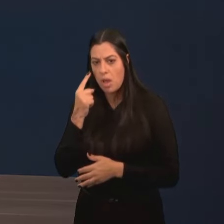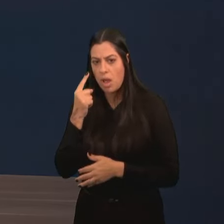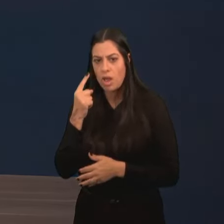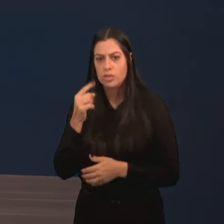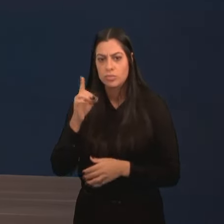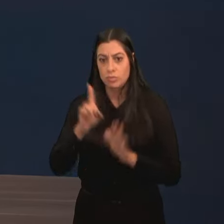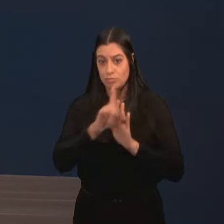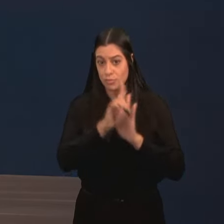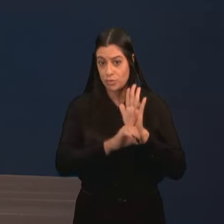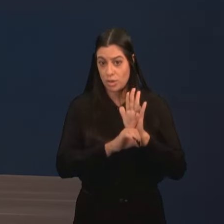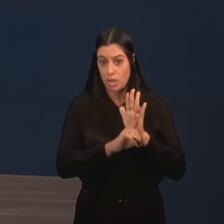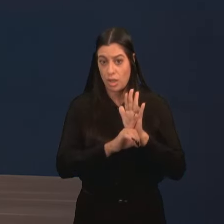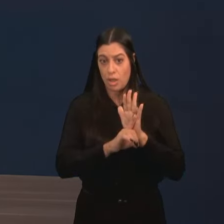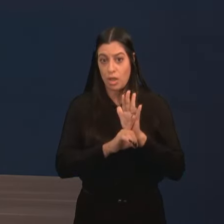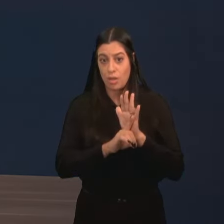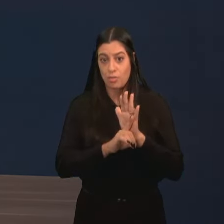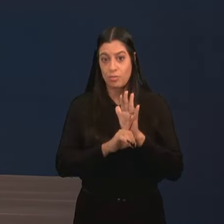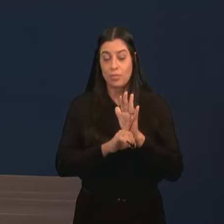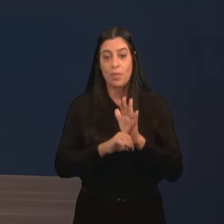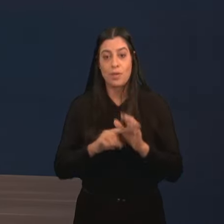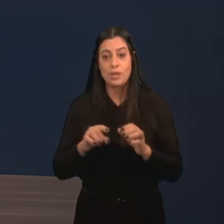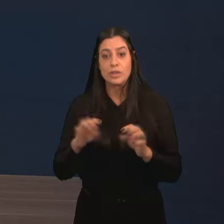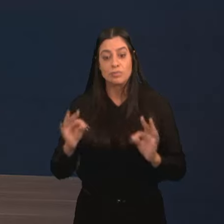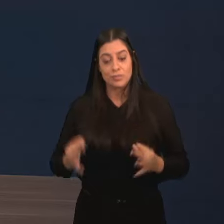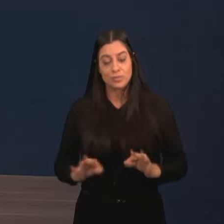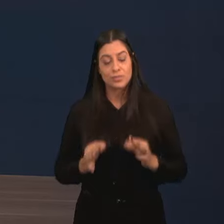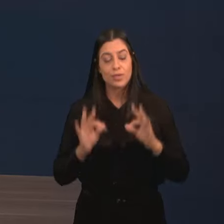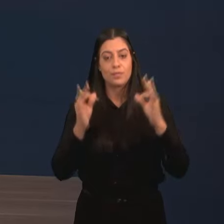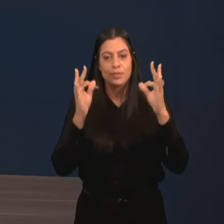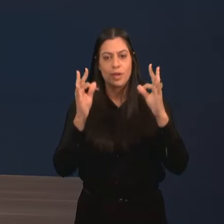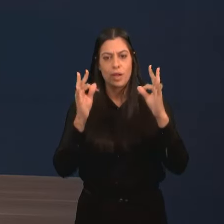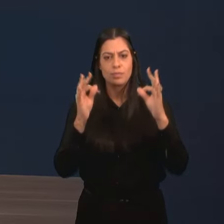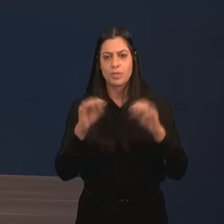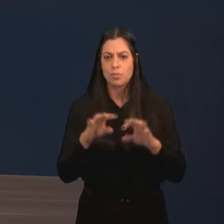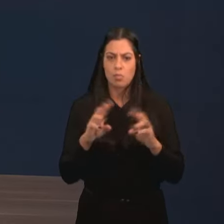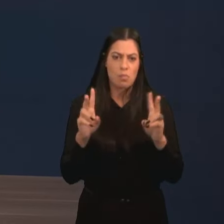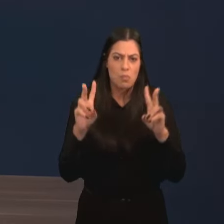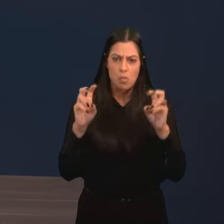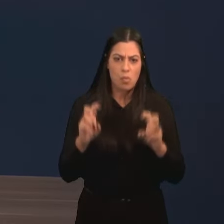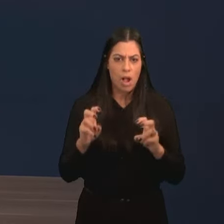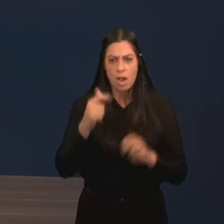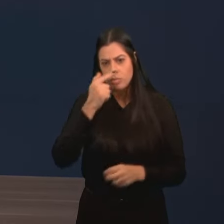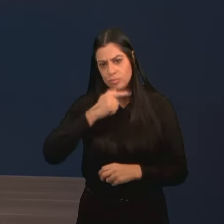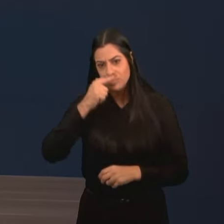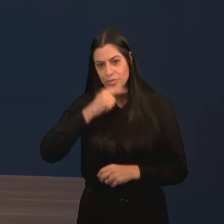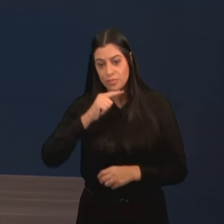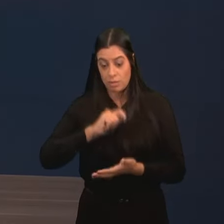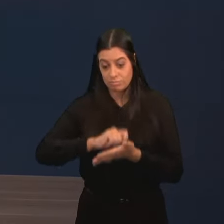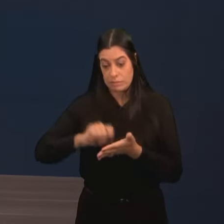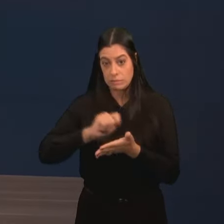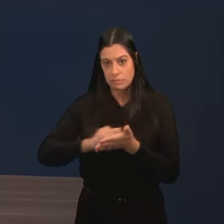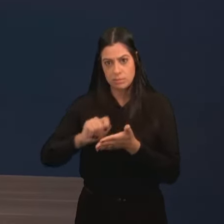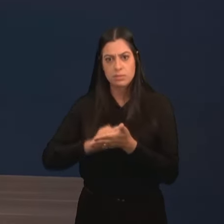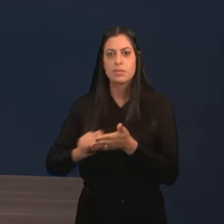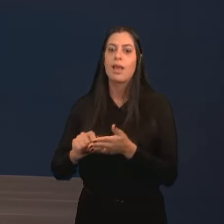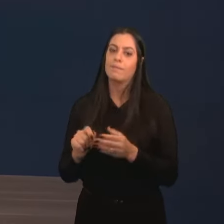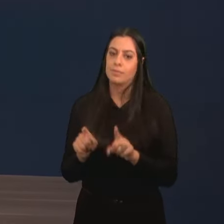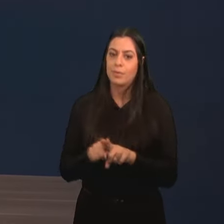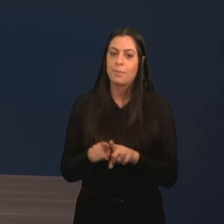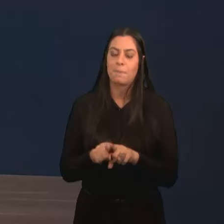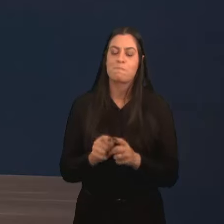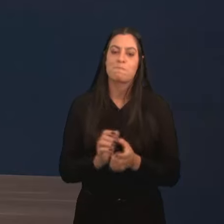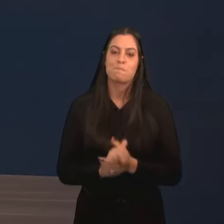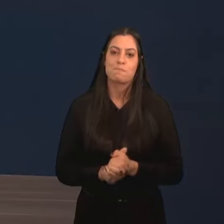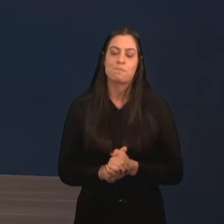recientemente, que es el derecho fundamental de acceso a la innovación tecnológica incluso el ministro Gilmar Mendes escribe sobre eso y